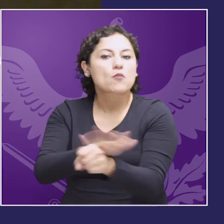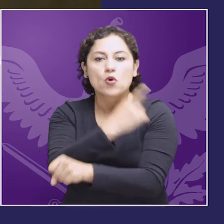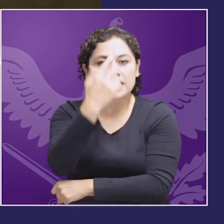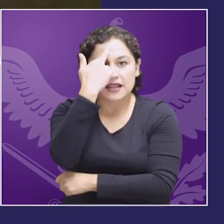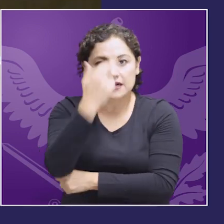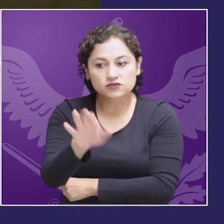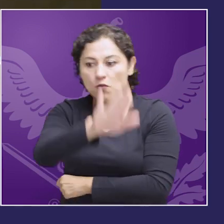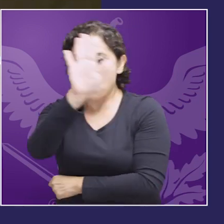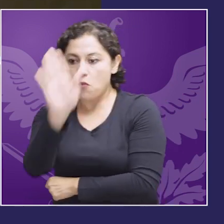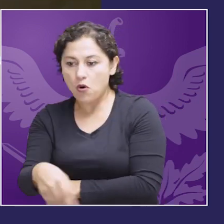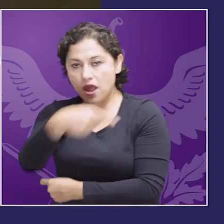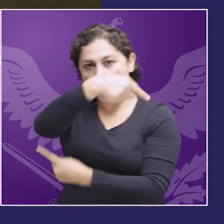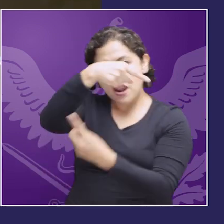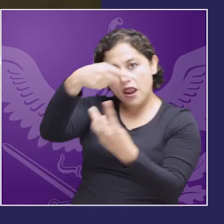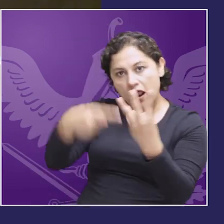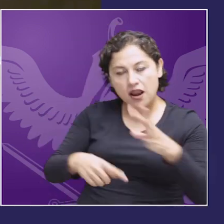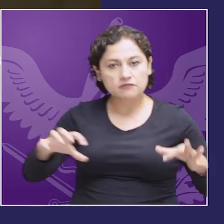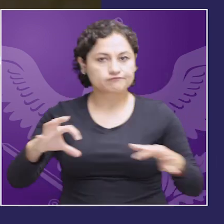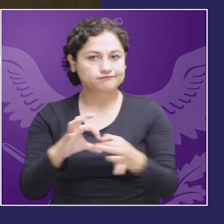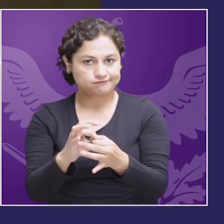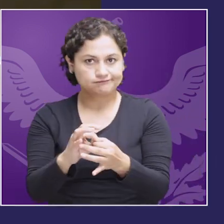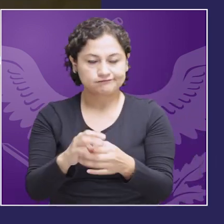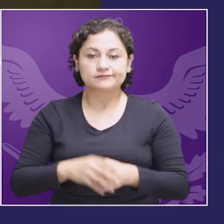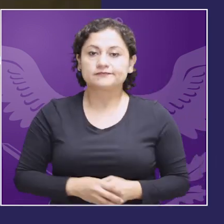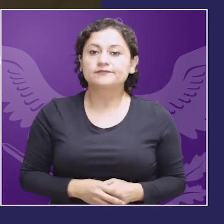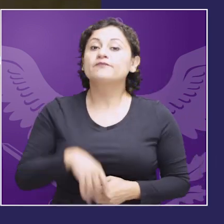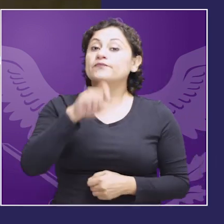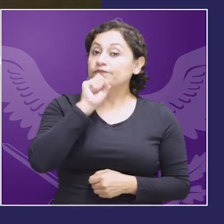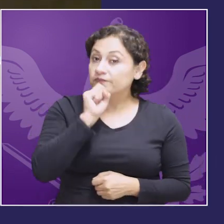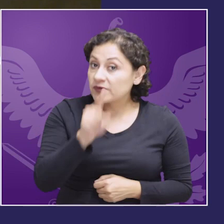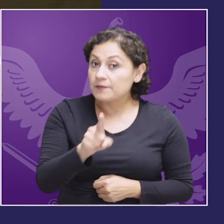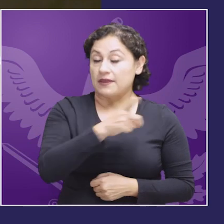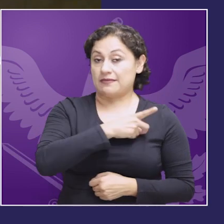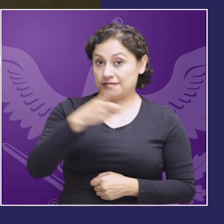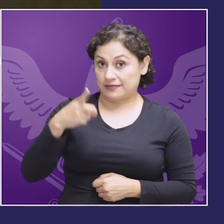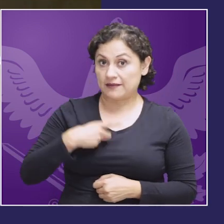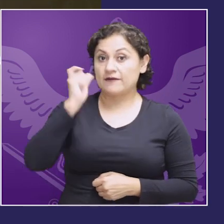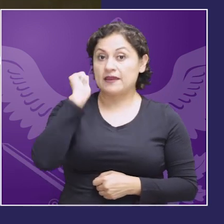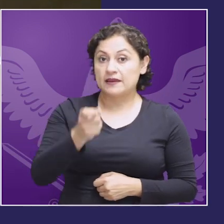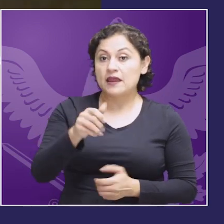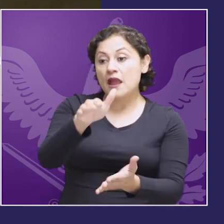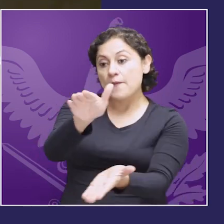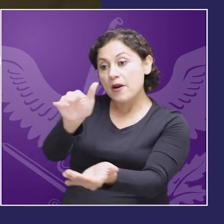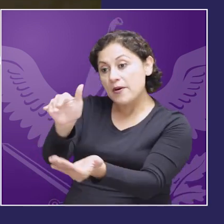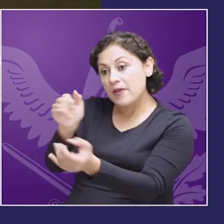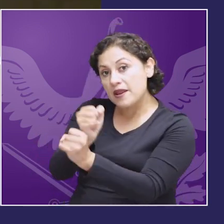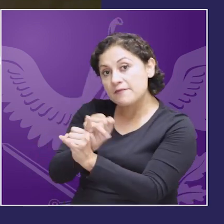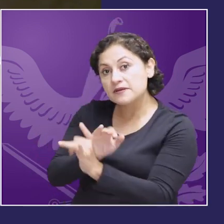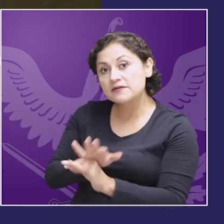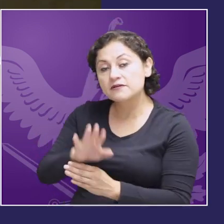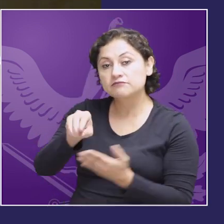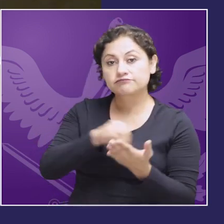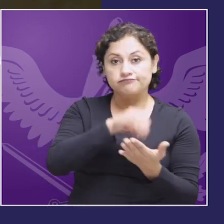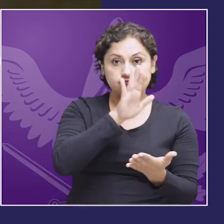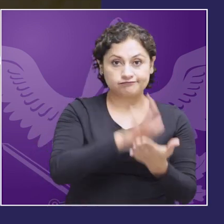el contexto de la mujer para identificar las razones que podrían explicar esta muerte violenta.